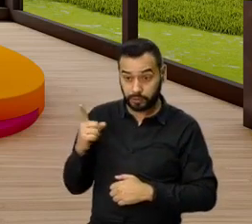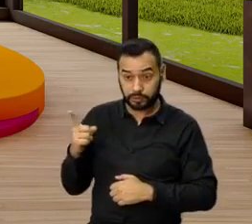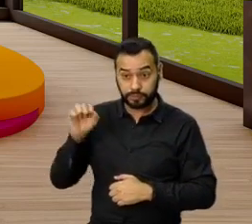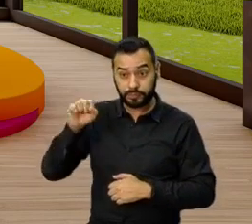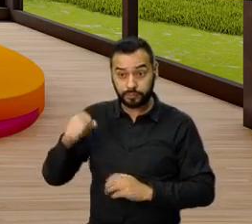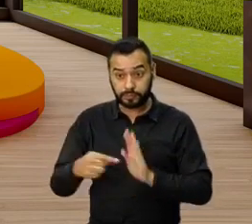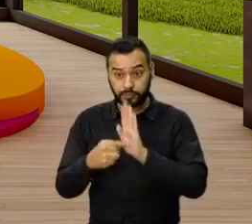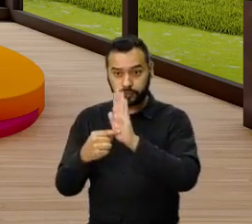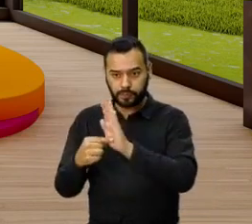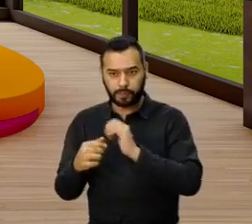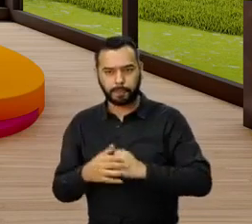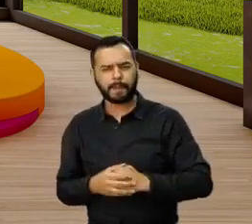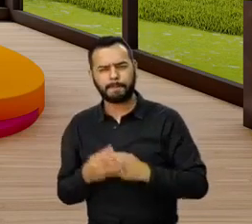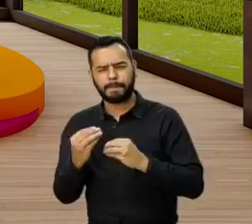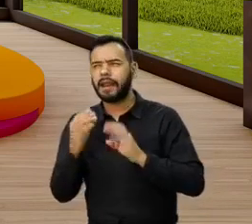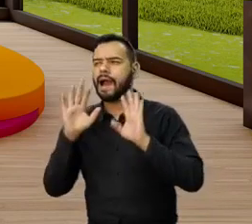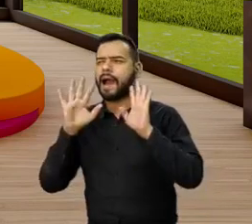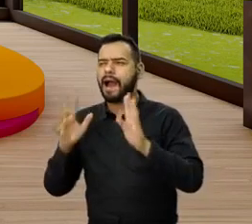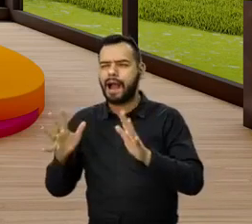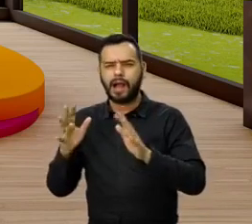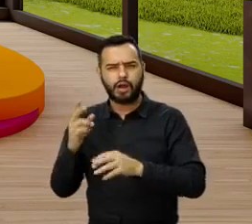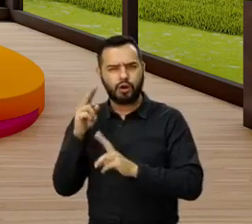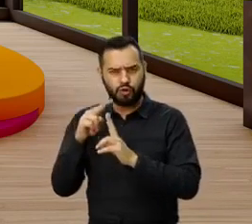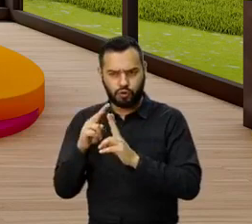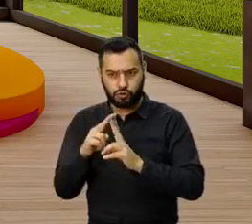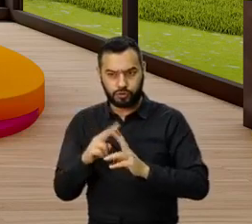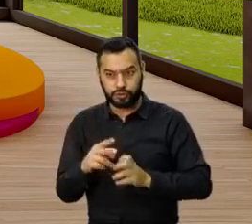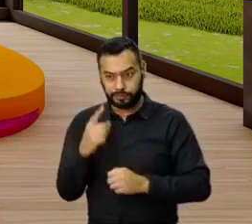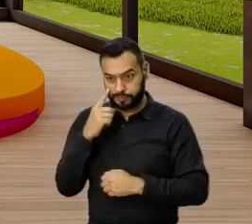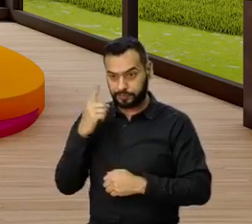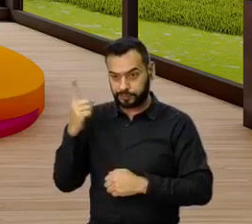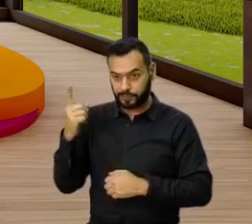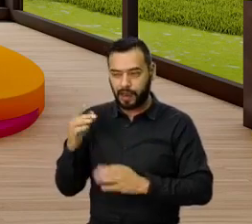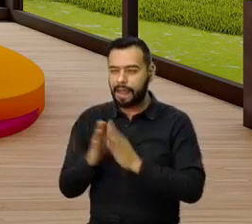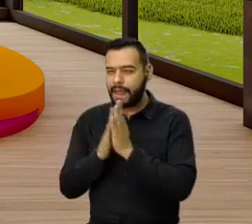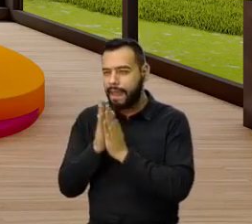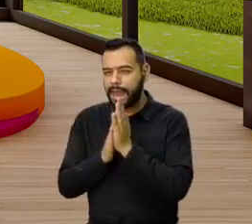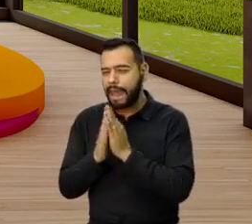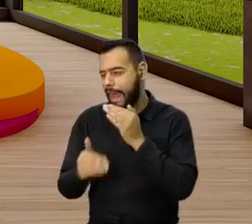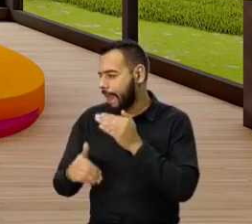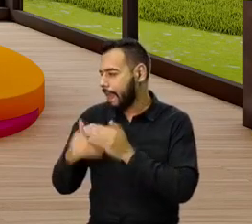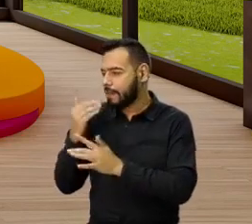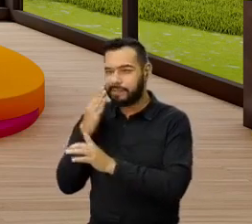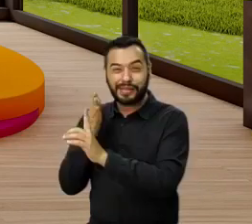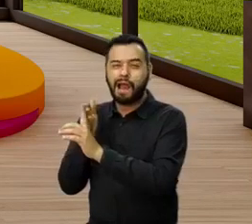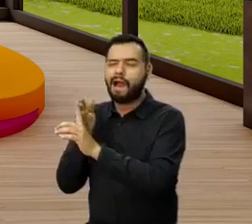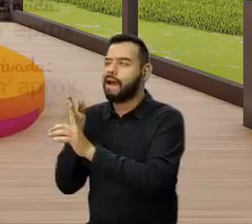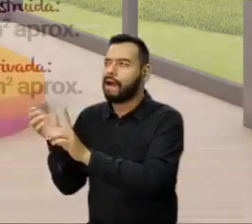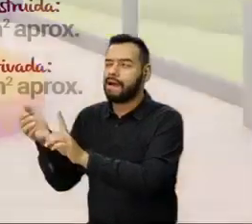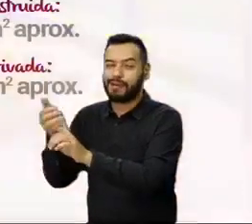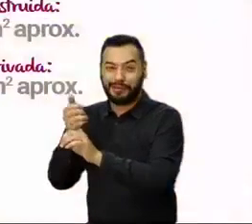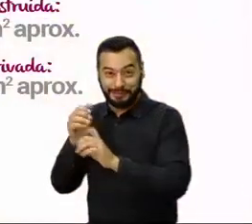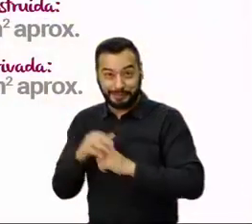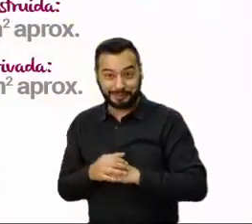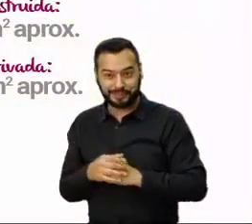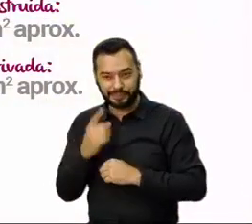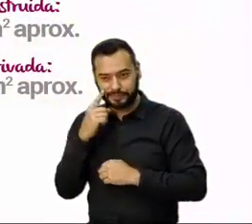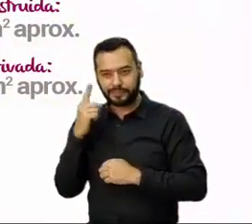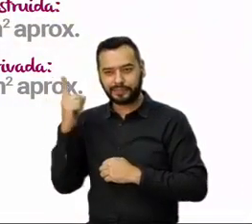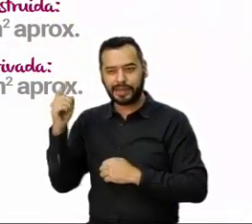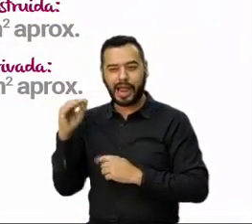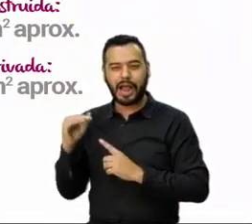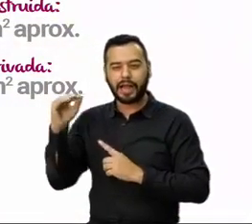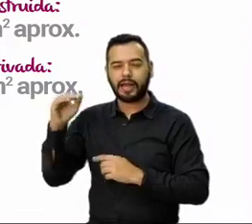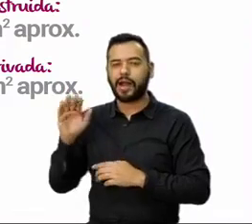si las podemos ver vamos a ver para que podamos conocer bueno aquí nos vamos a empezar a enamorar en este momento estamos viendo nuestro